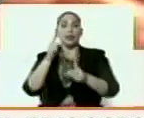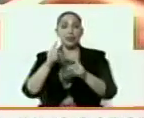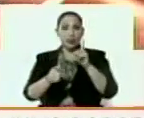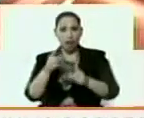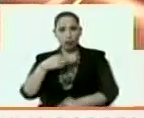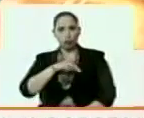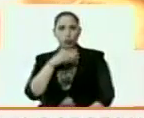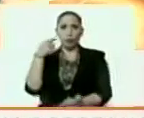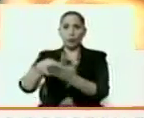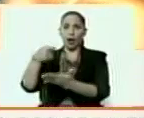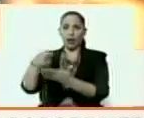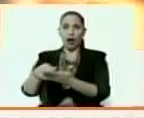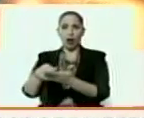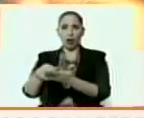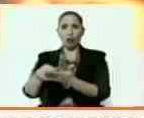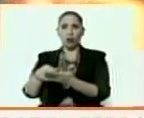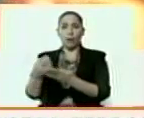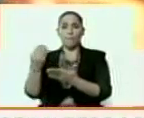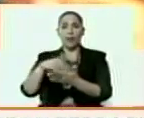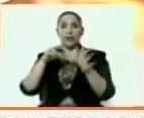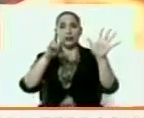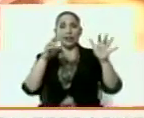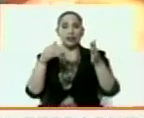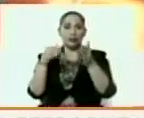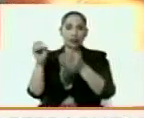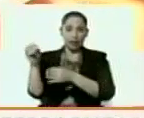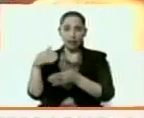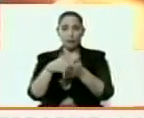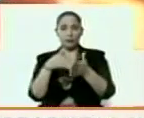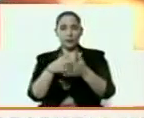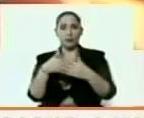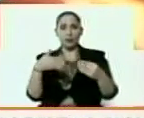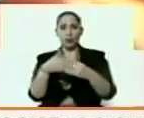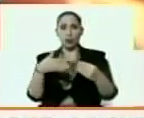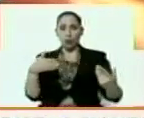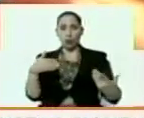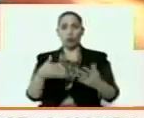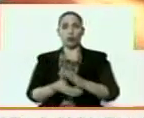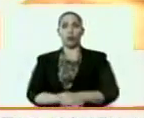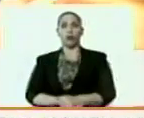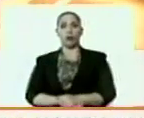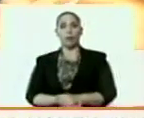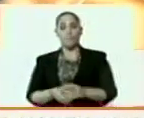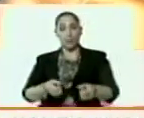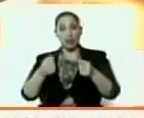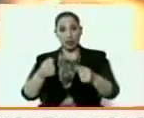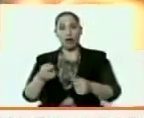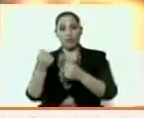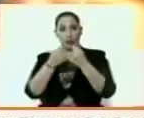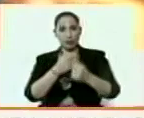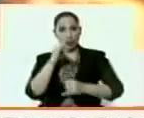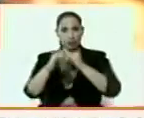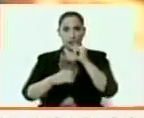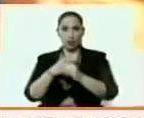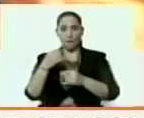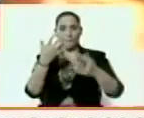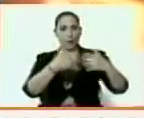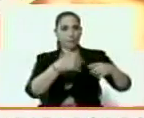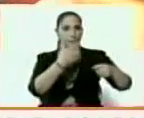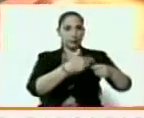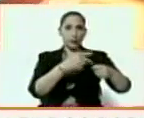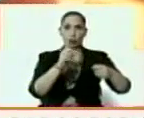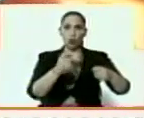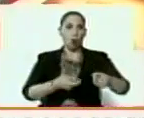hemos pagado la deuda, hemos pagado más de 70 mil millones de dólares a los mercados financieros internacionales, a PDVSA no se le prestaba un